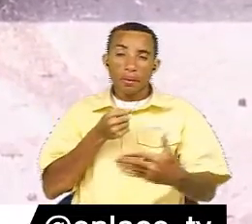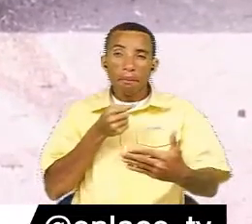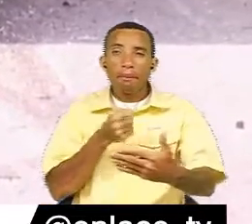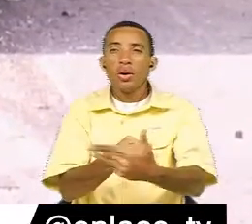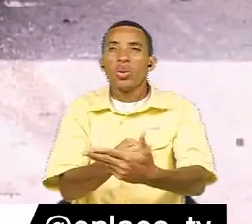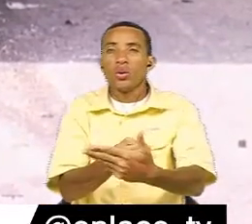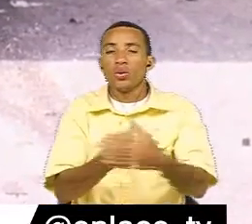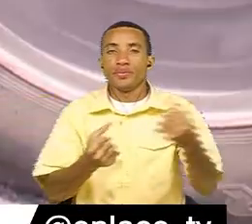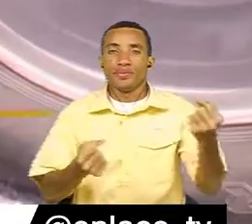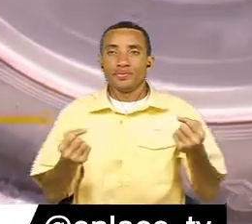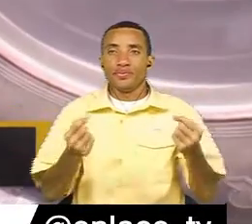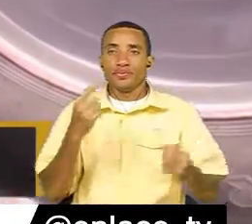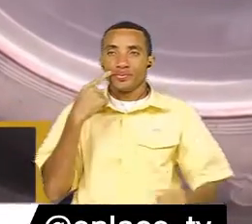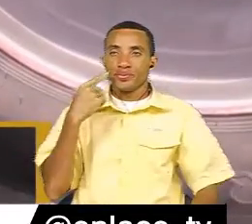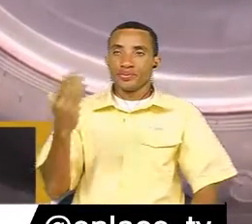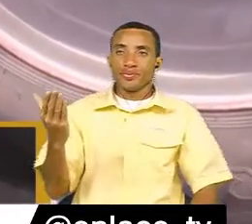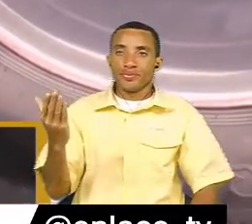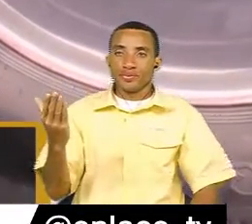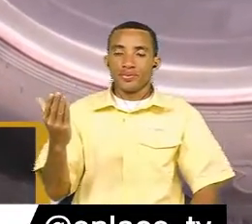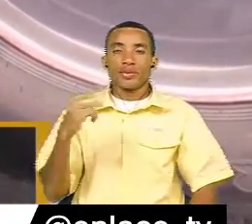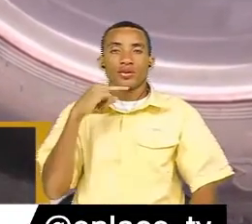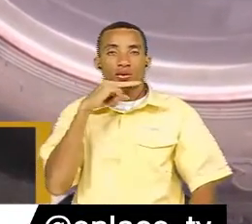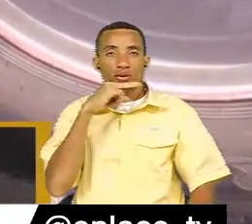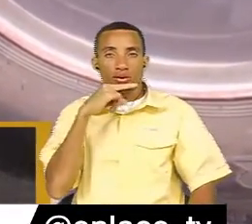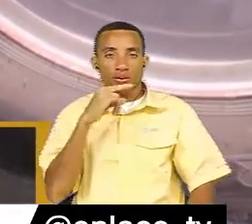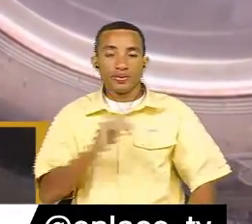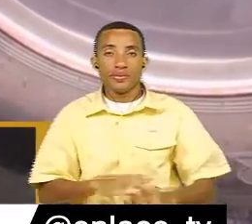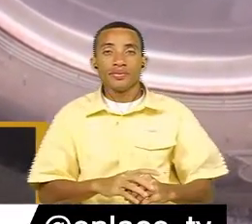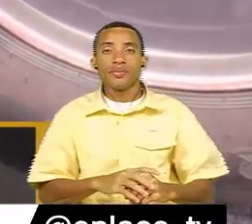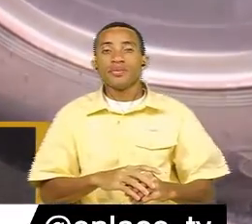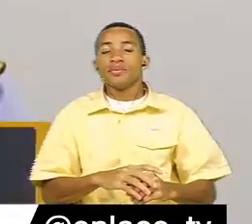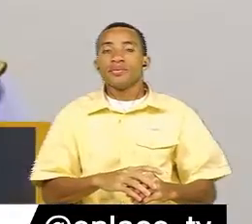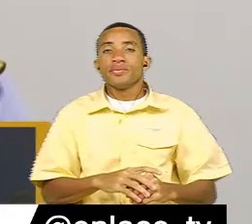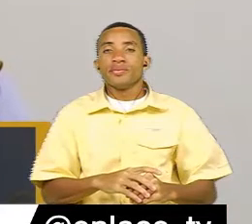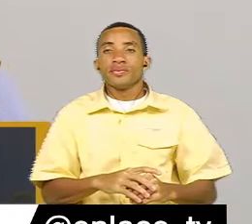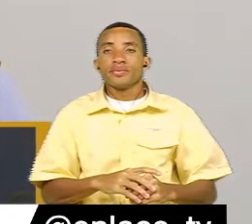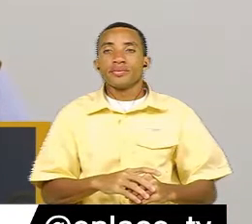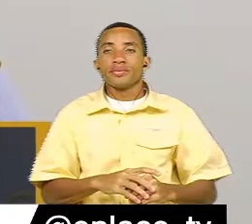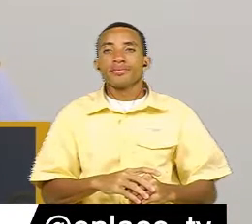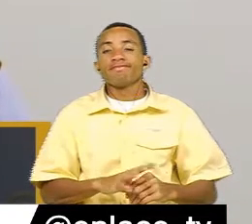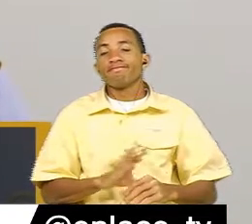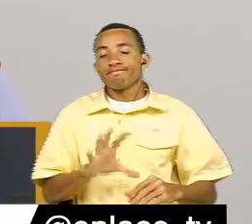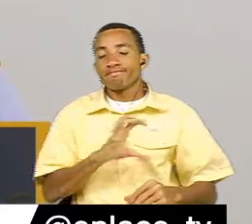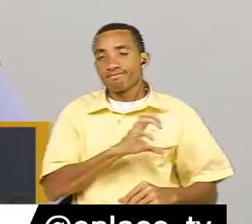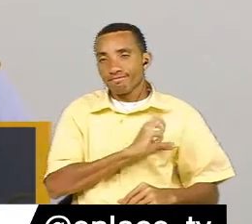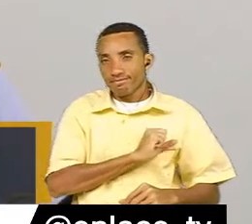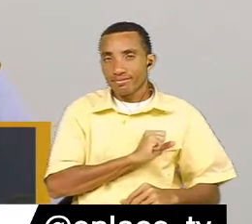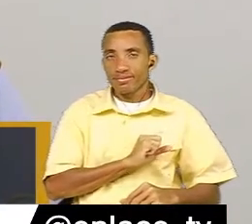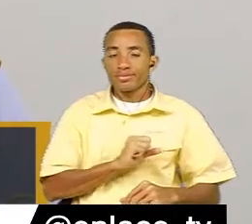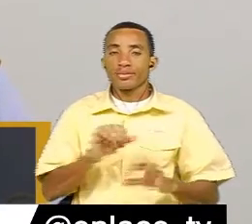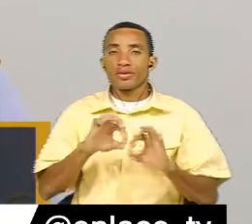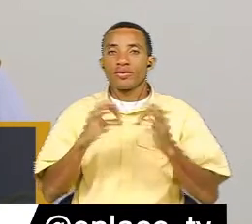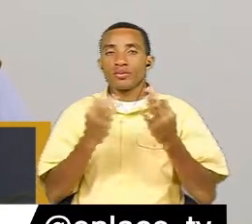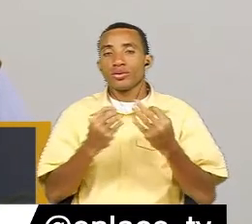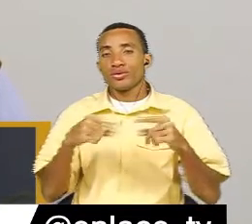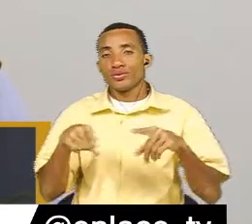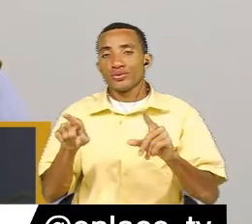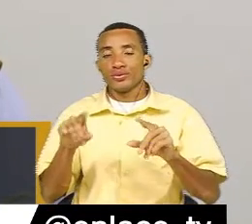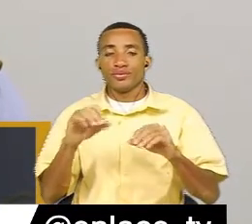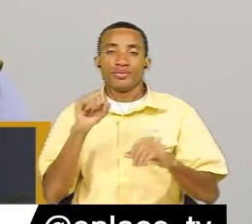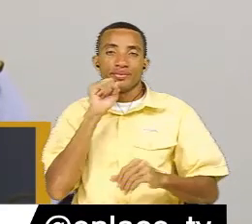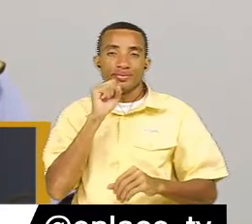servicio público de placa CSQC411 afiliada a la empresa Cocho Pérez. Un desafortunado hecho para una familia barranqueña.